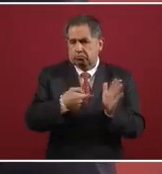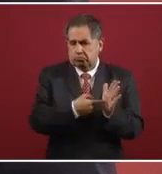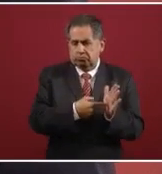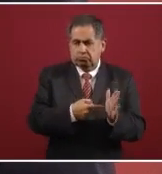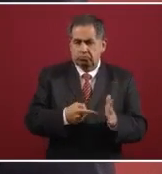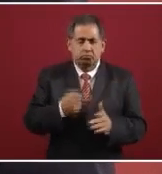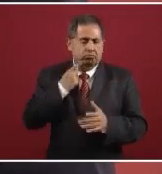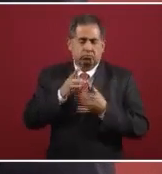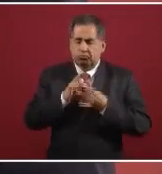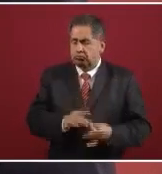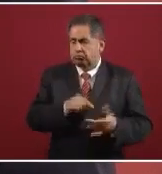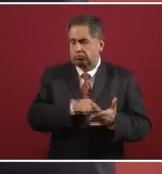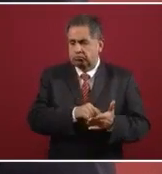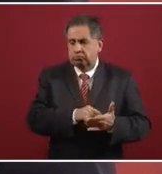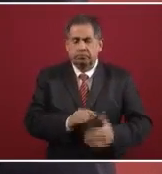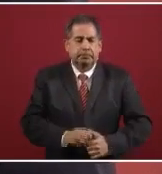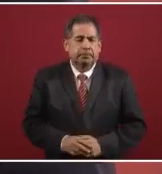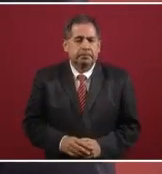político.